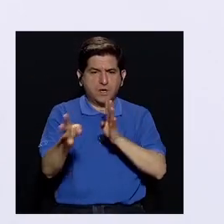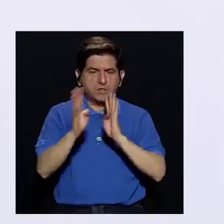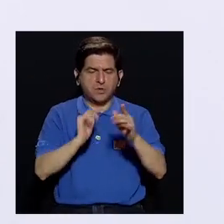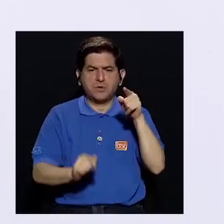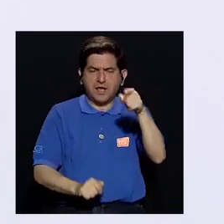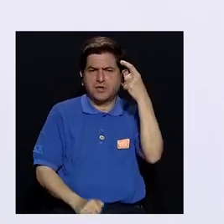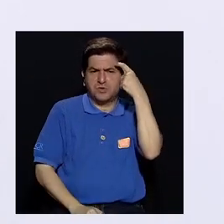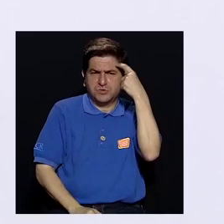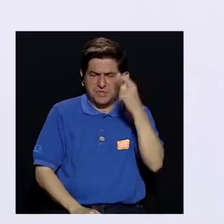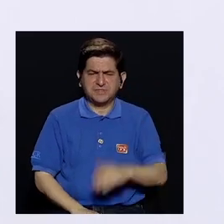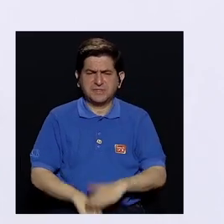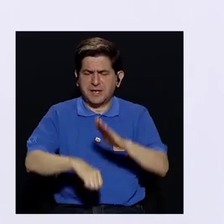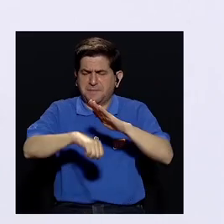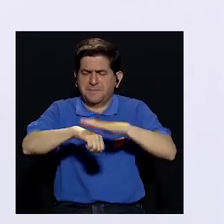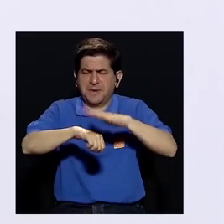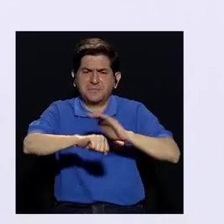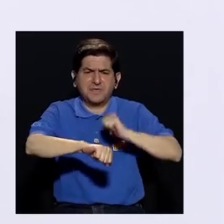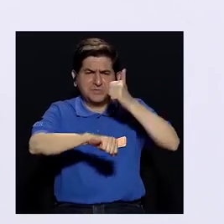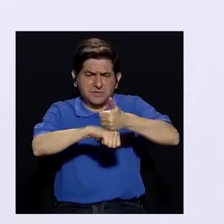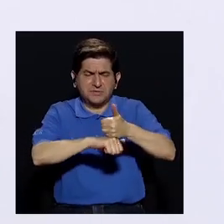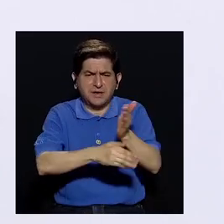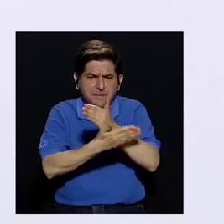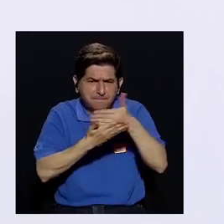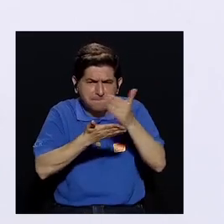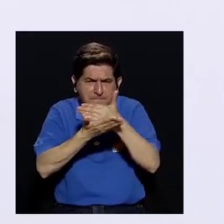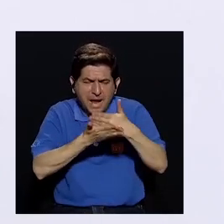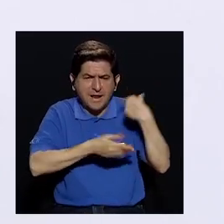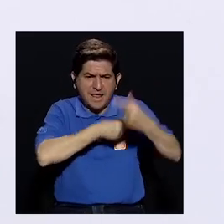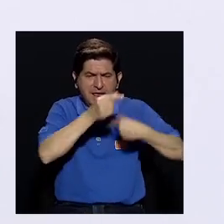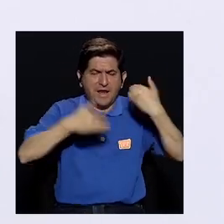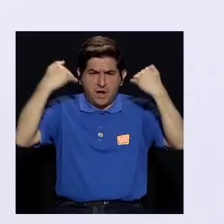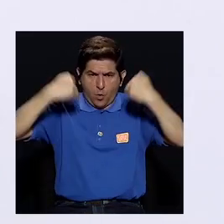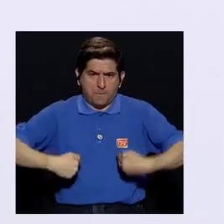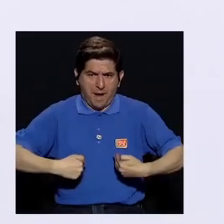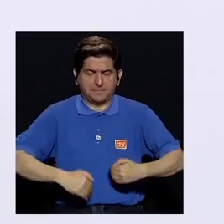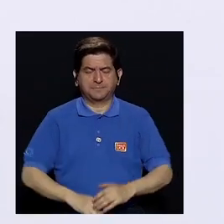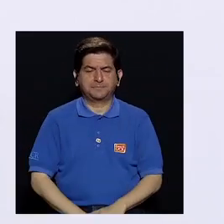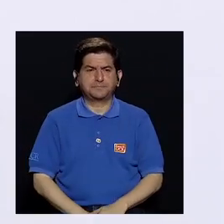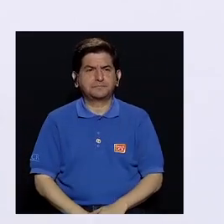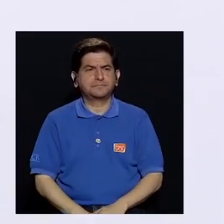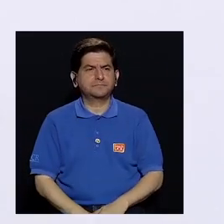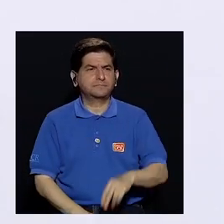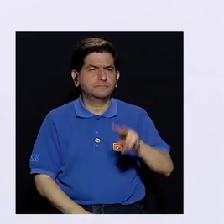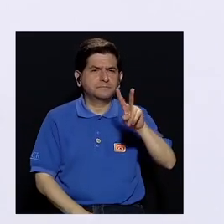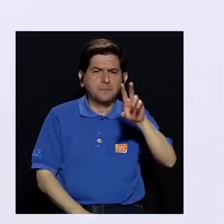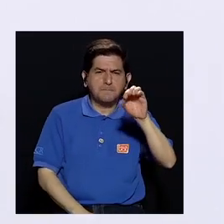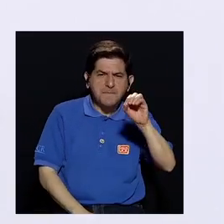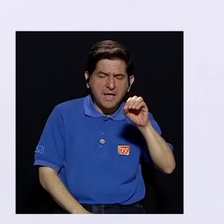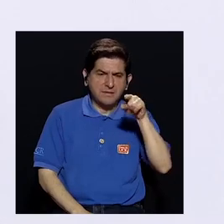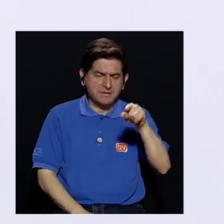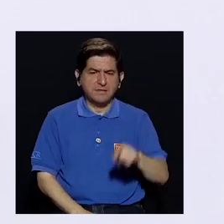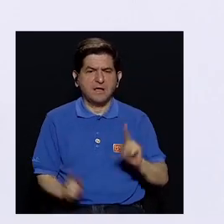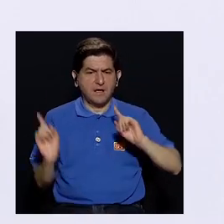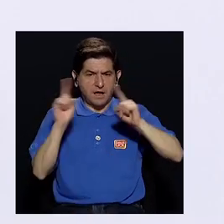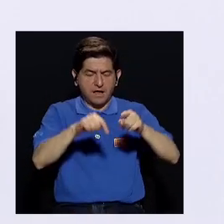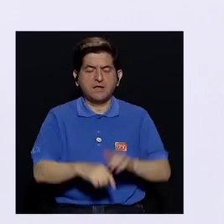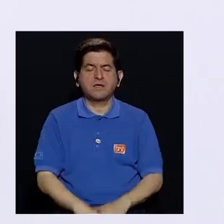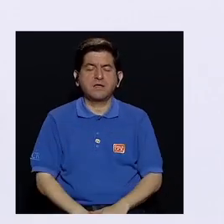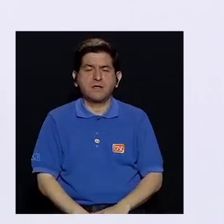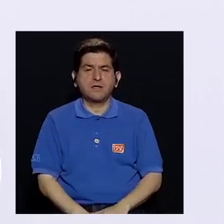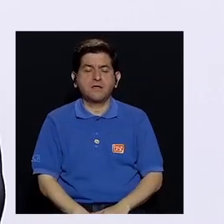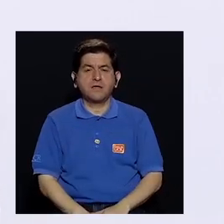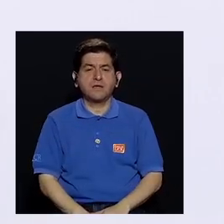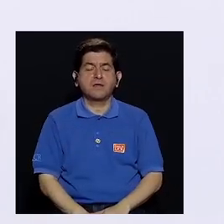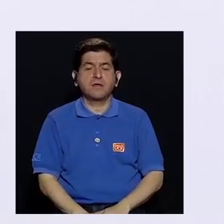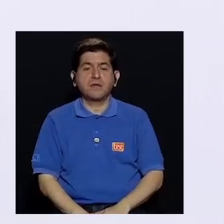y hablar en el congreso de eeuu sobre qué pensaban ellos sobre el patentamiento de las secuencias entonces fueron